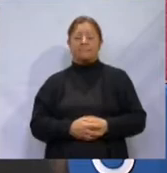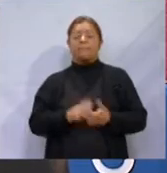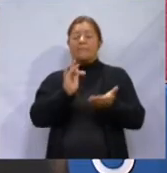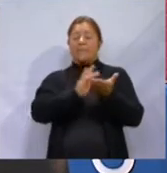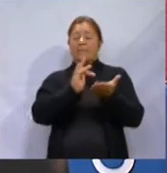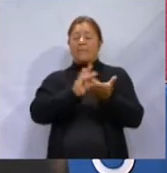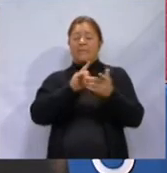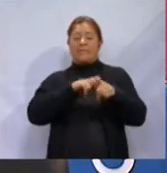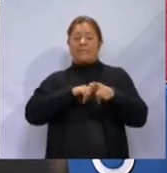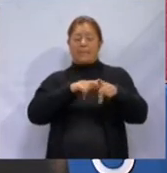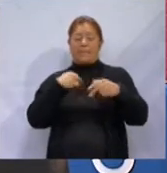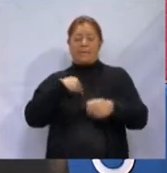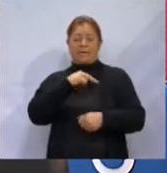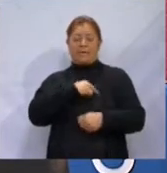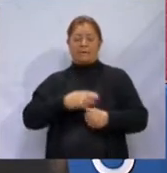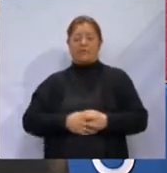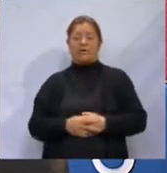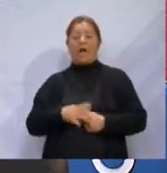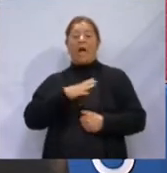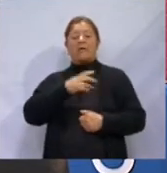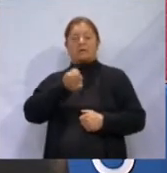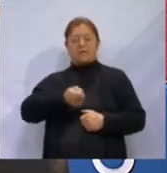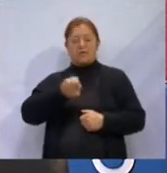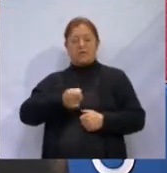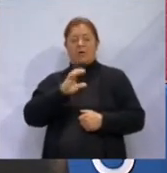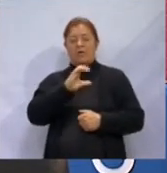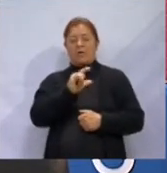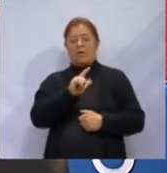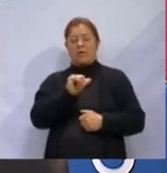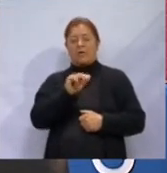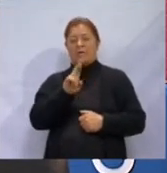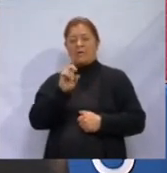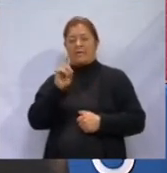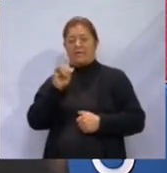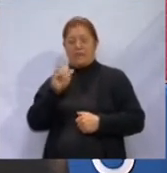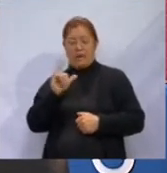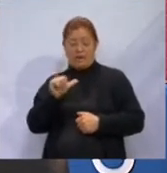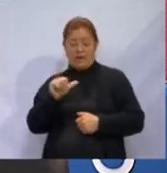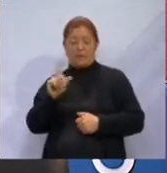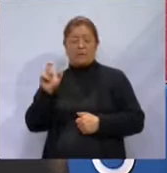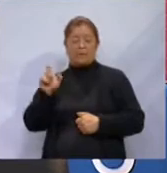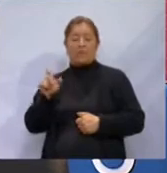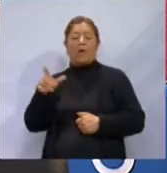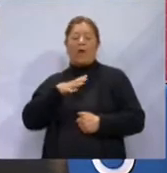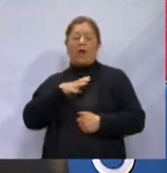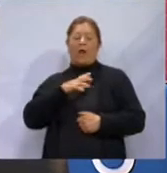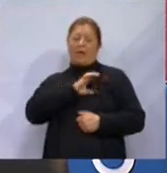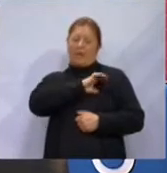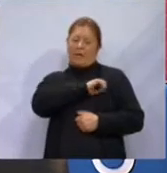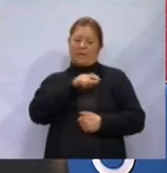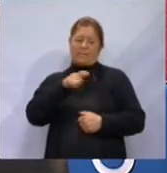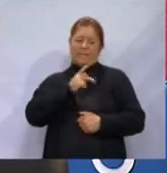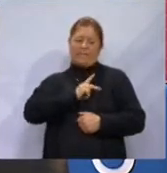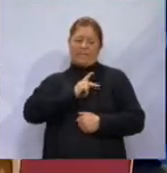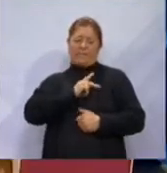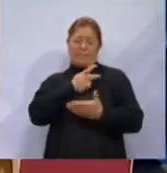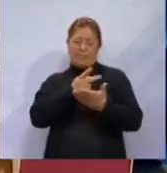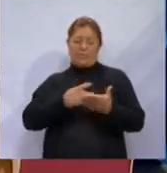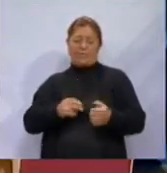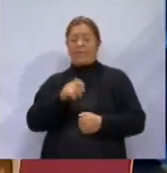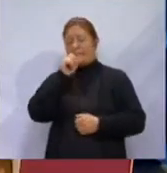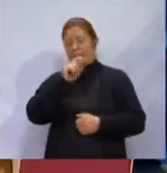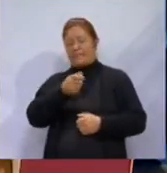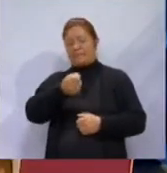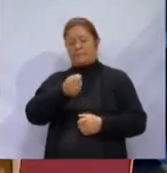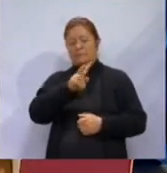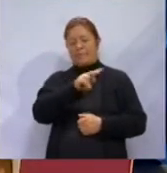Gracias por continuar con nosotros y tenemos saludos de Claudia Yowali, que le encanta nuestro programa. Muchas gracias. También saludos